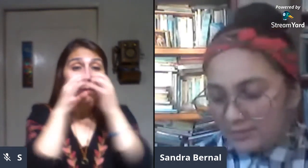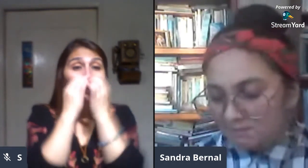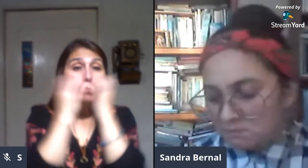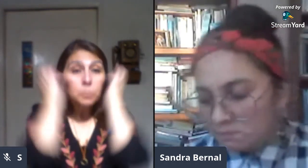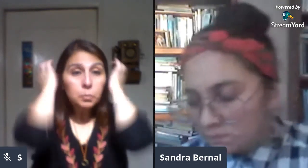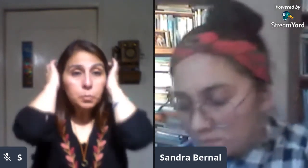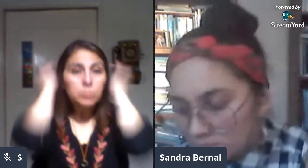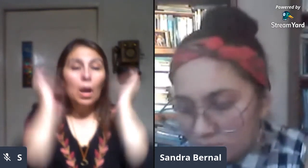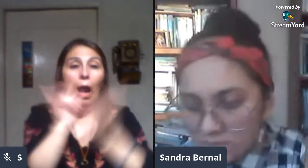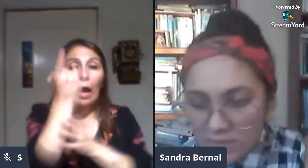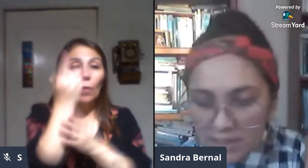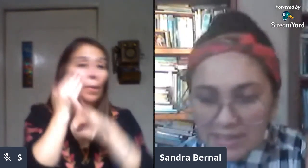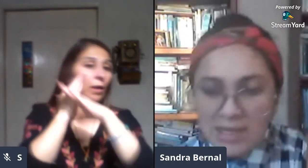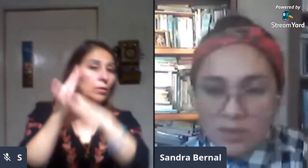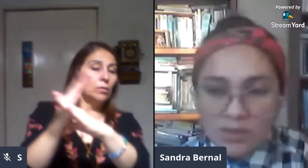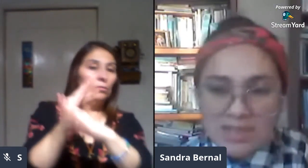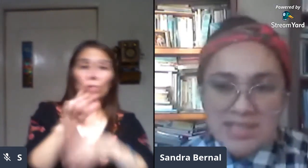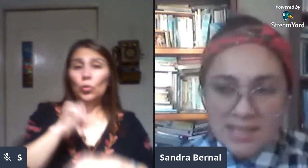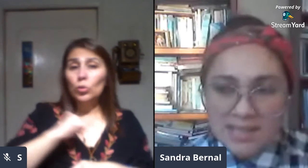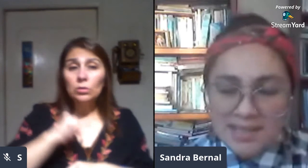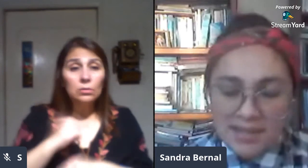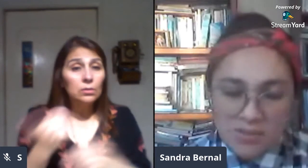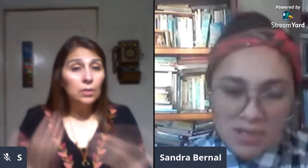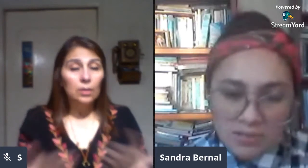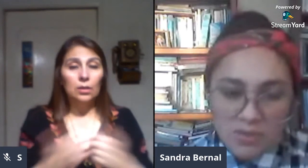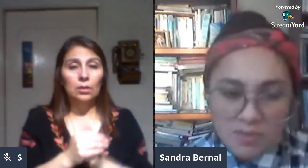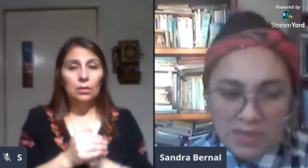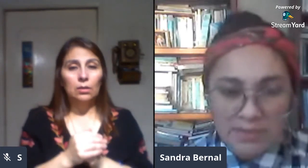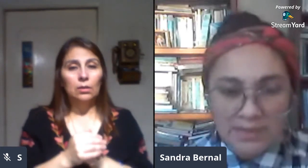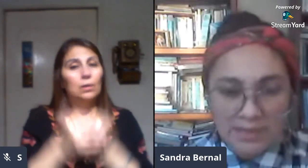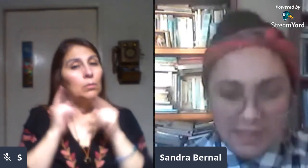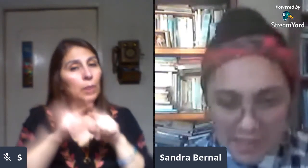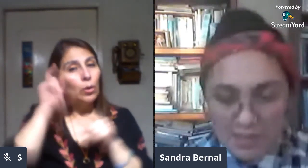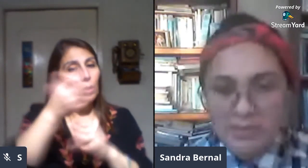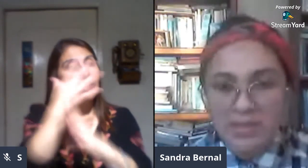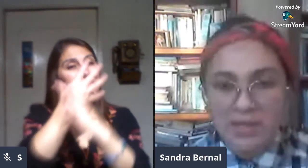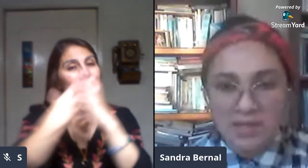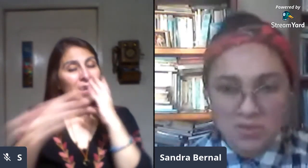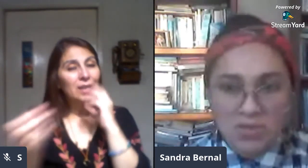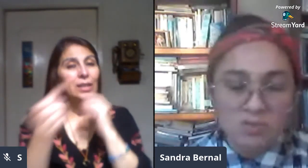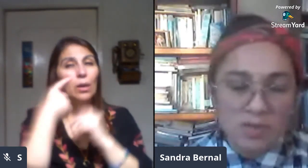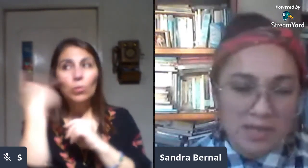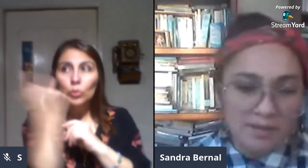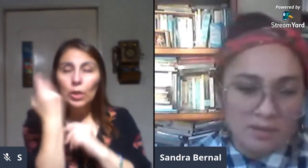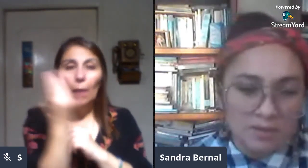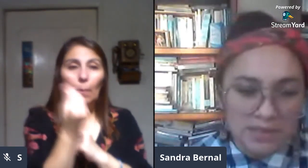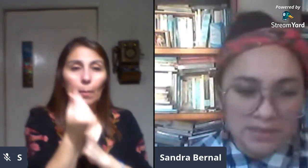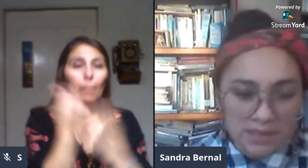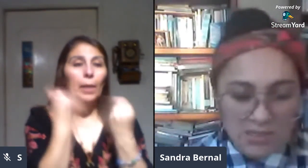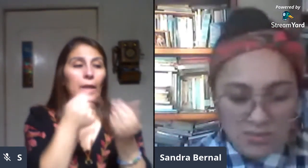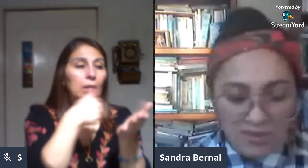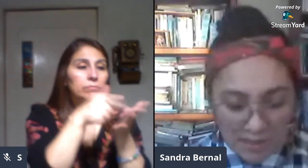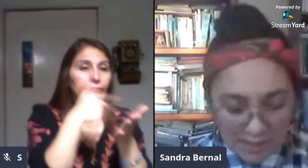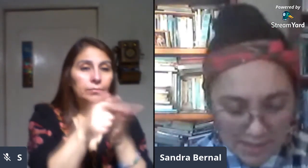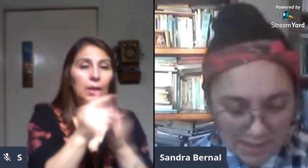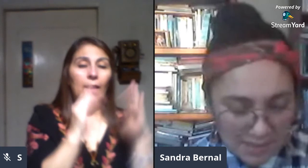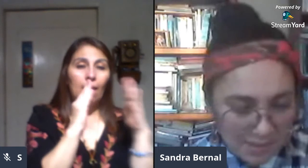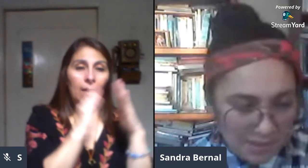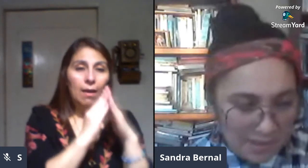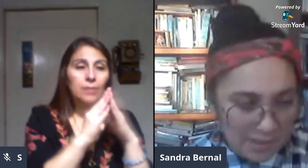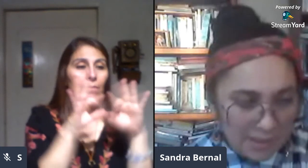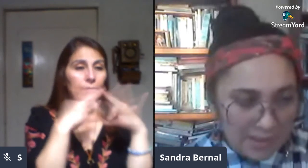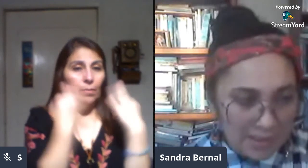cara, y aún así tienen que salir a buscar recursos para mantenerse, para mantener a sus hijos, para dar de comer a sus